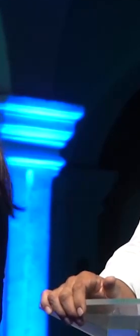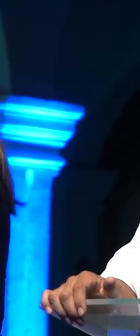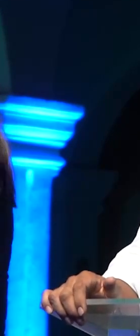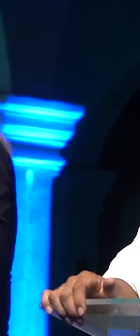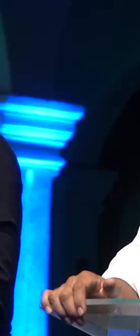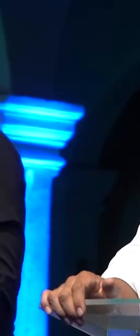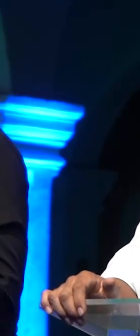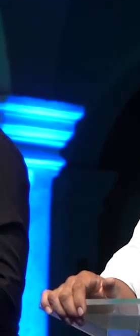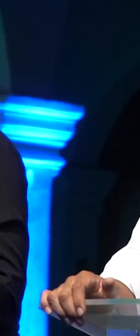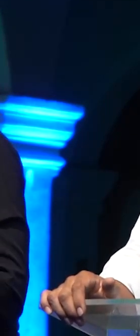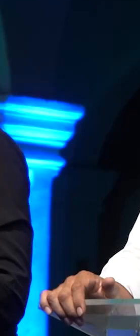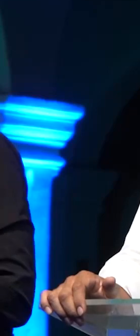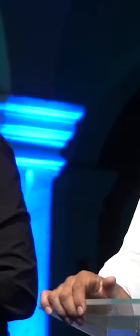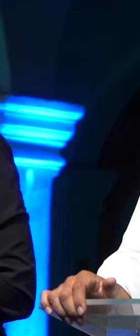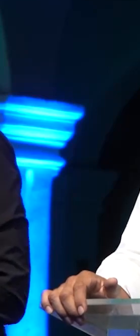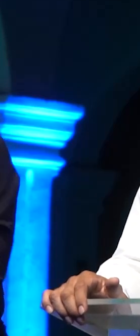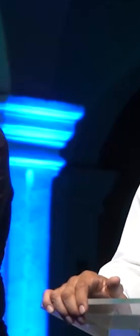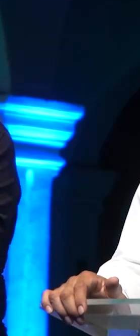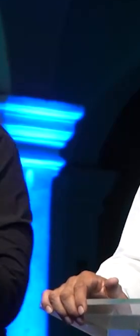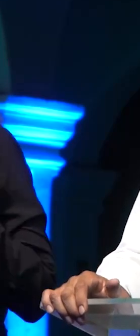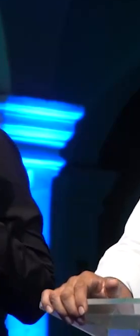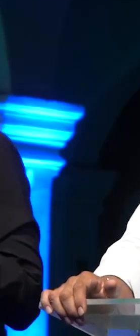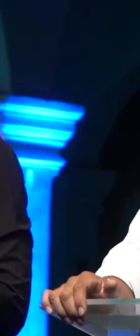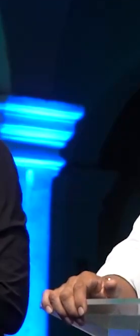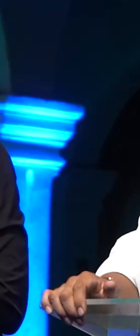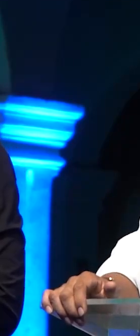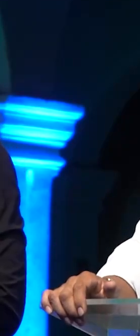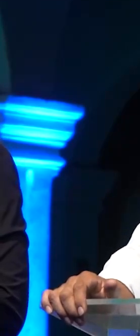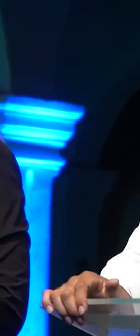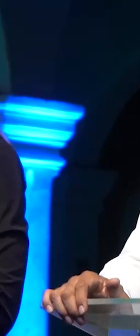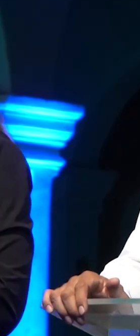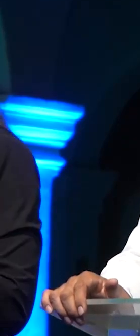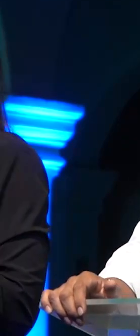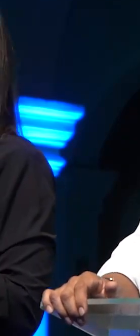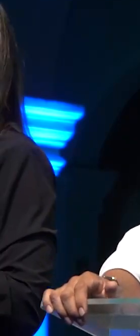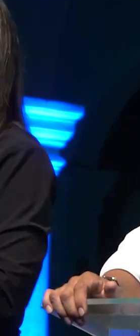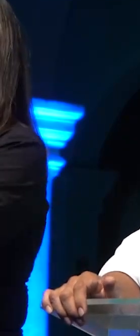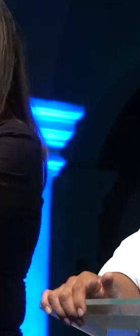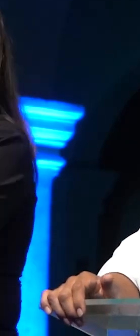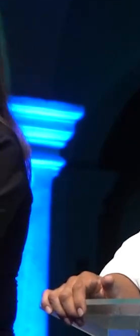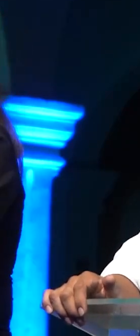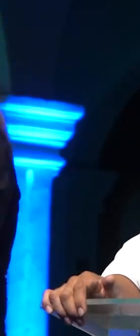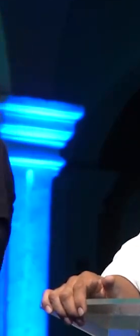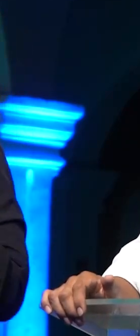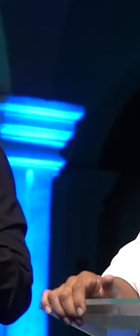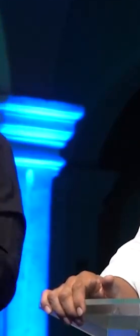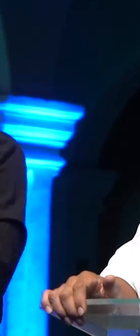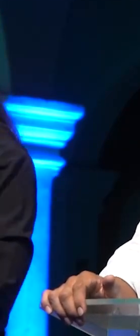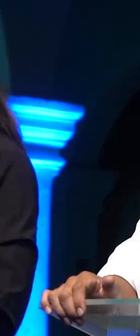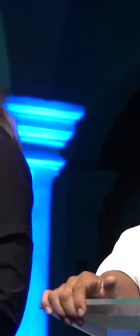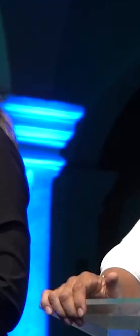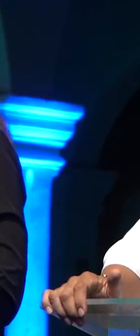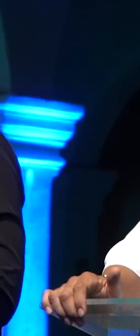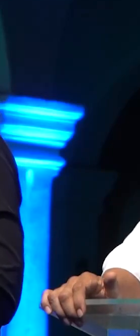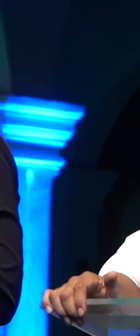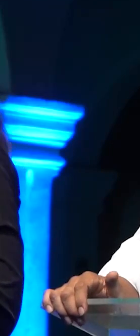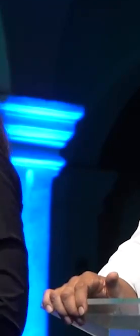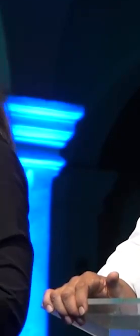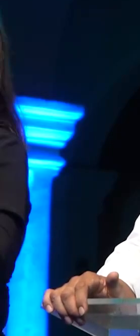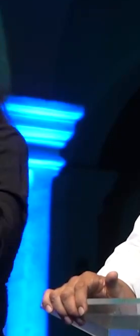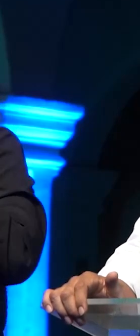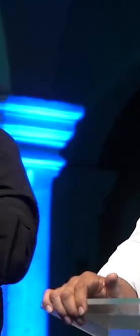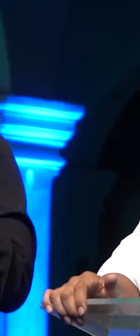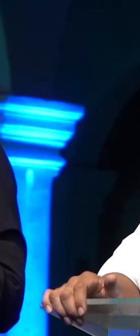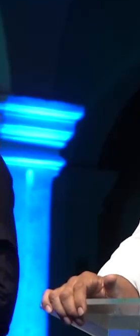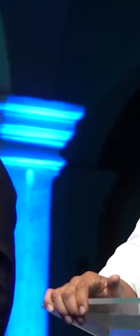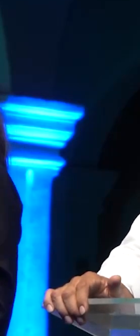pensar que no se puede decir. No importa, yo voy de salir del año entrante, se acaba mi periodo, no pienso ser candidato a nada, me da igual. Ya me han atacado de todas las